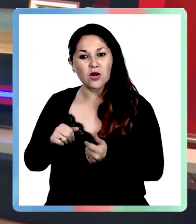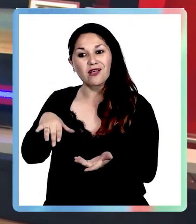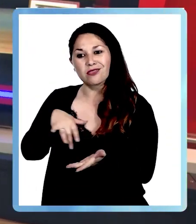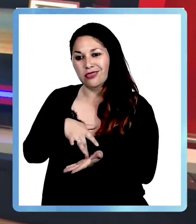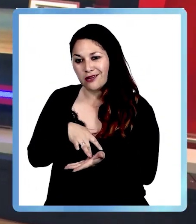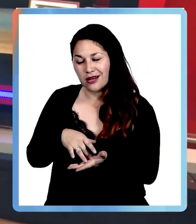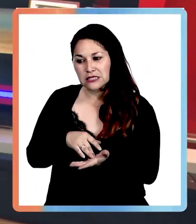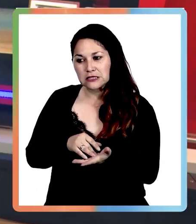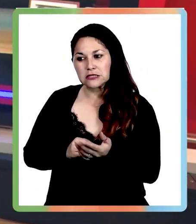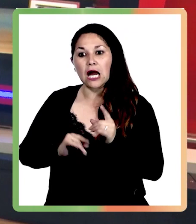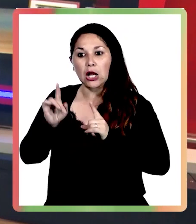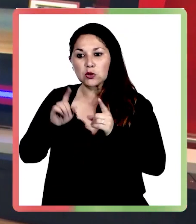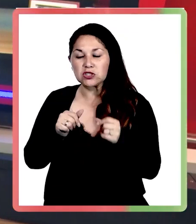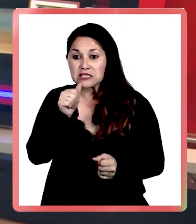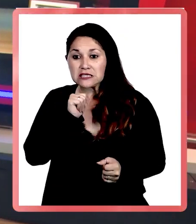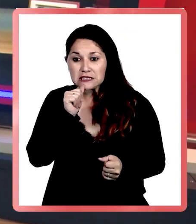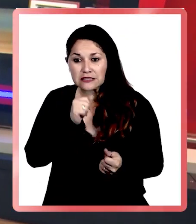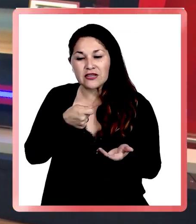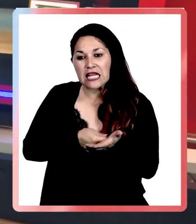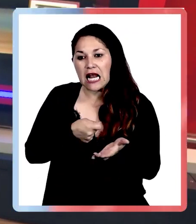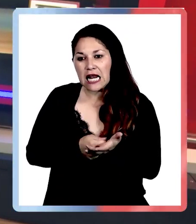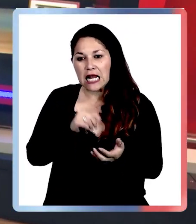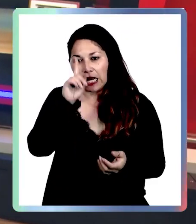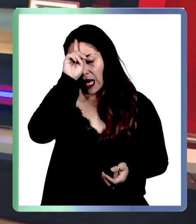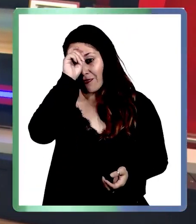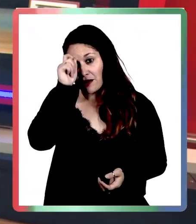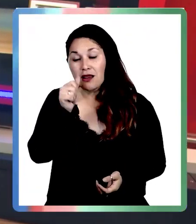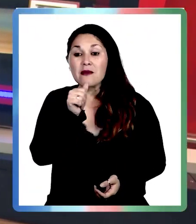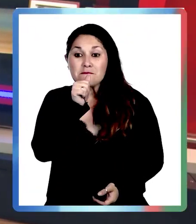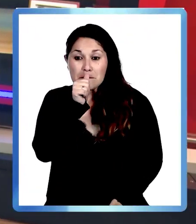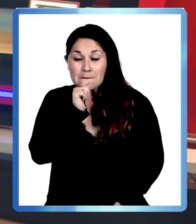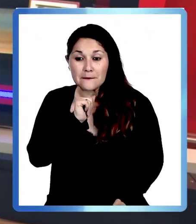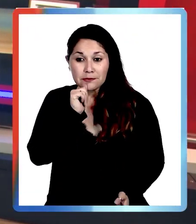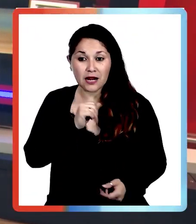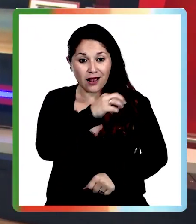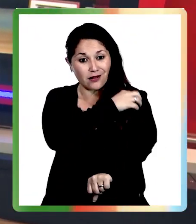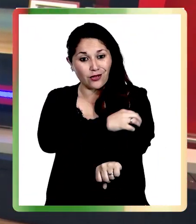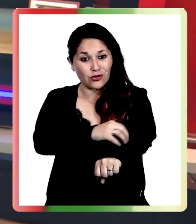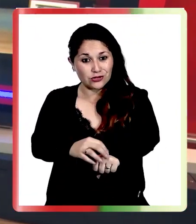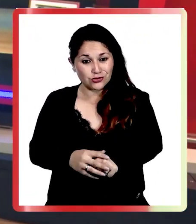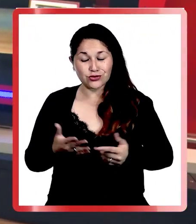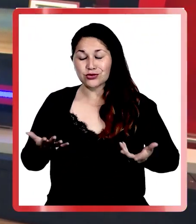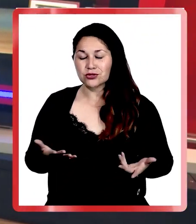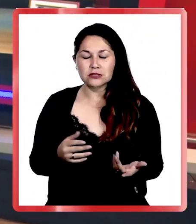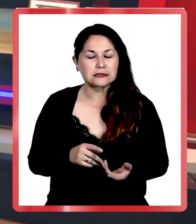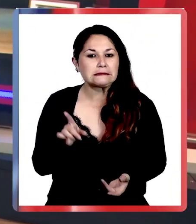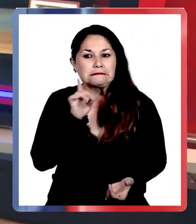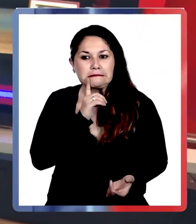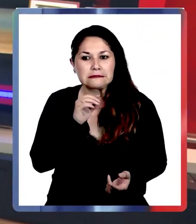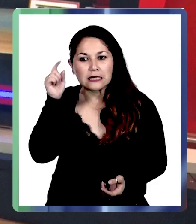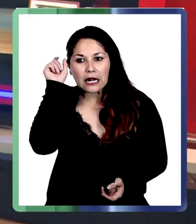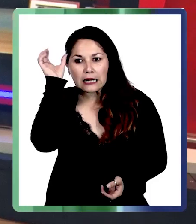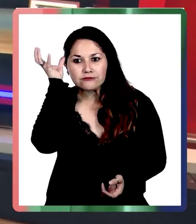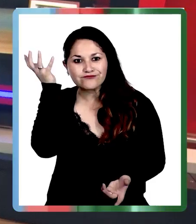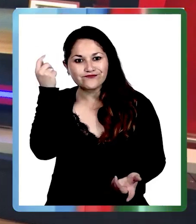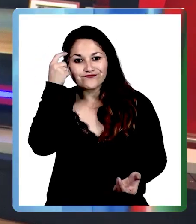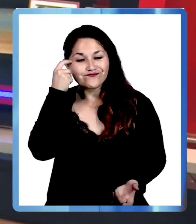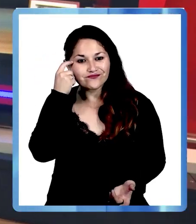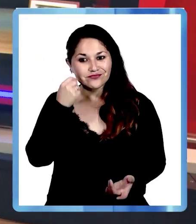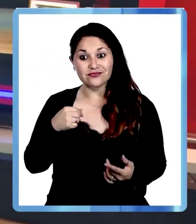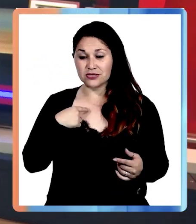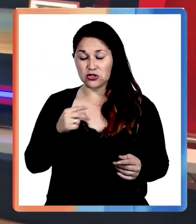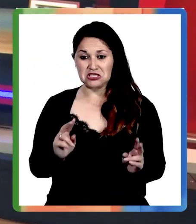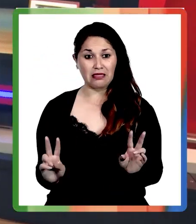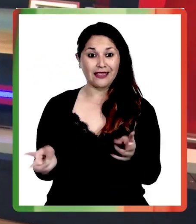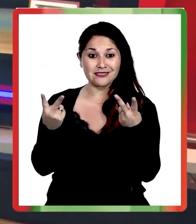crisis. Hay otras que tienen más deudas, por ejemplo, con las clínicas en regiones, y eso no es menor. Entonces, ¿a quién le creemos en esta historia? Yo hablaba de una